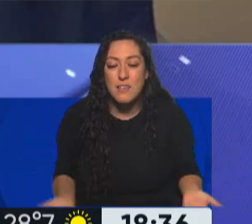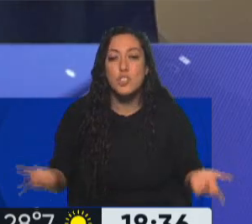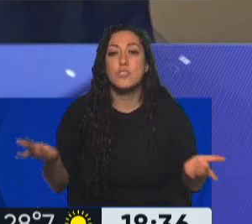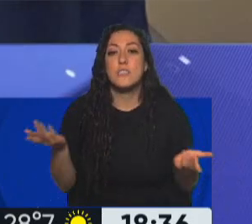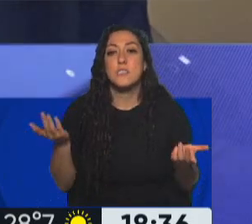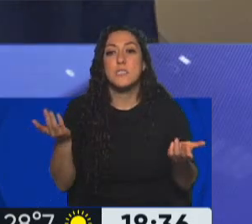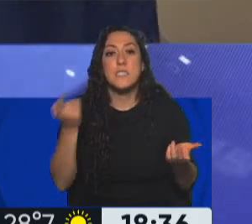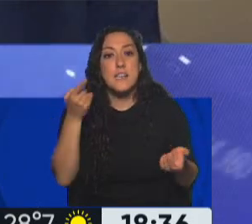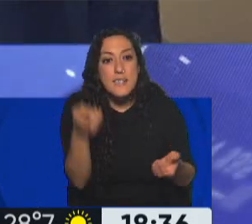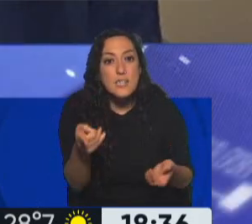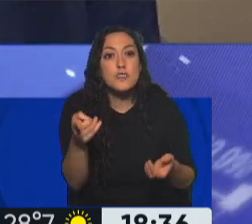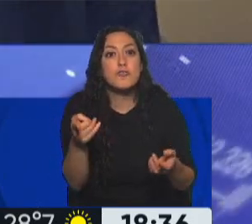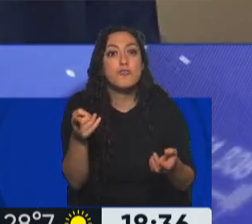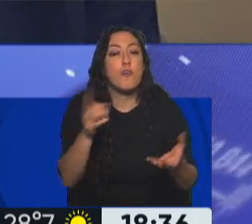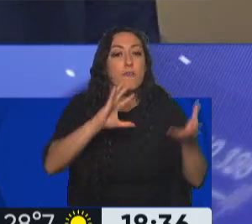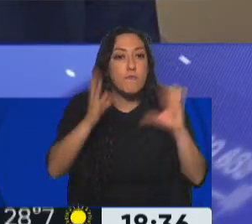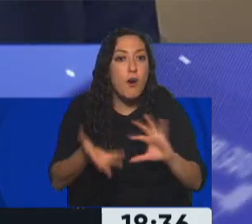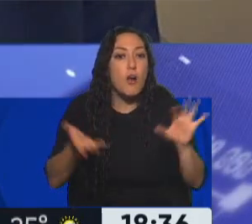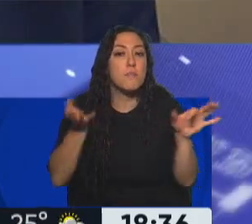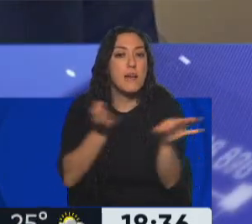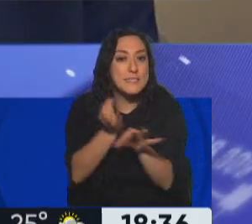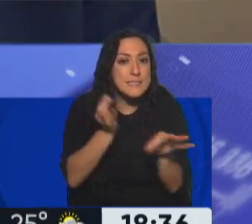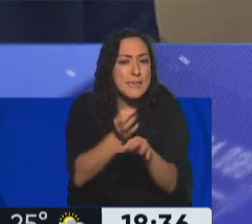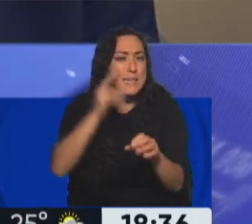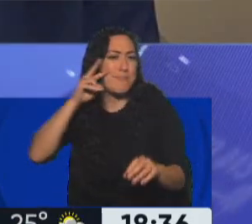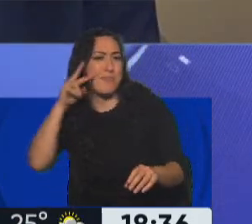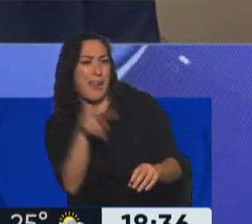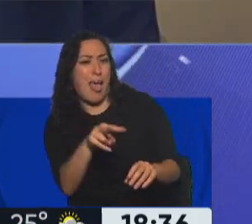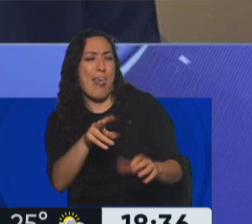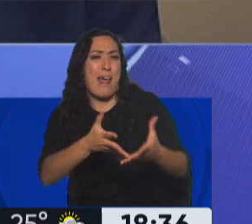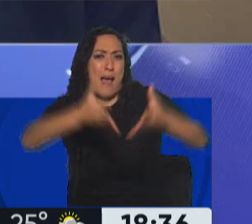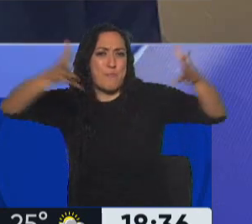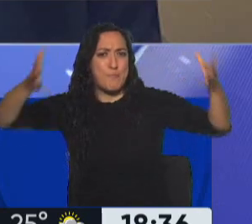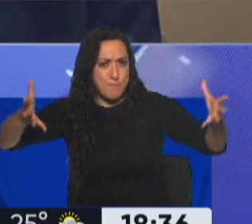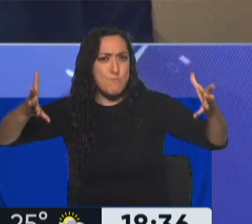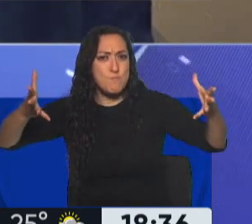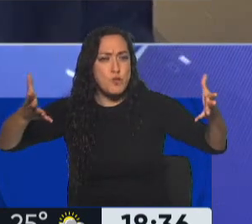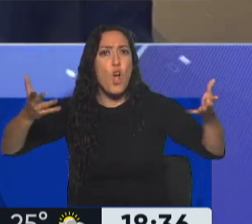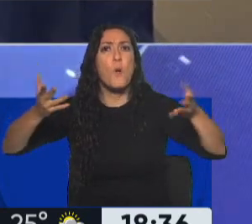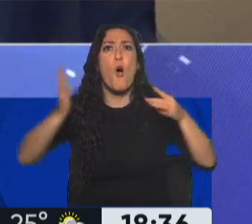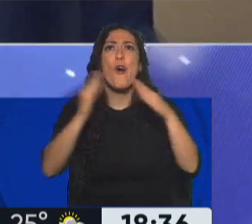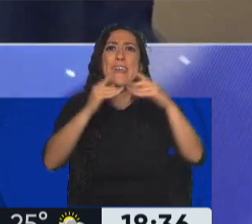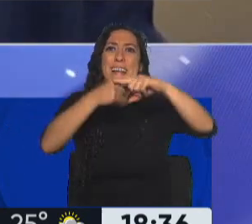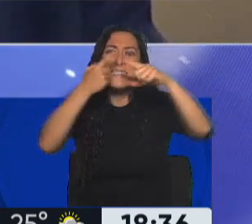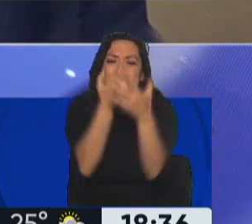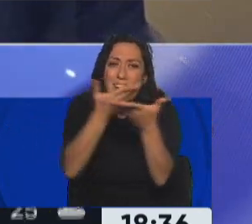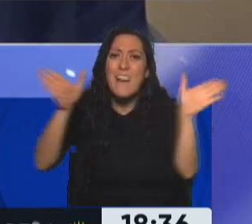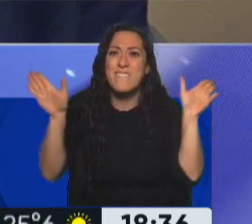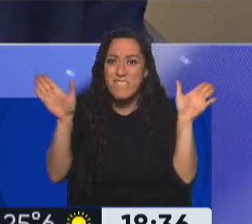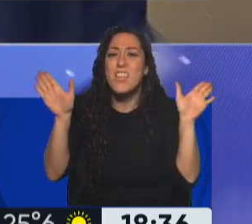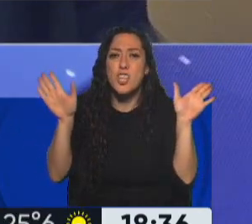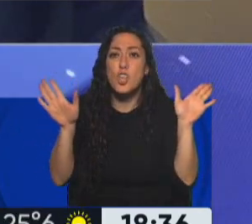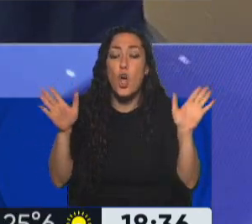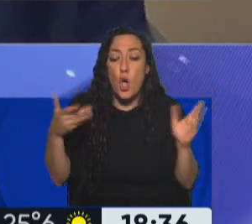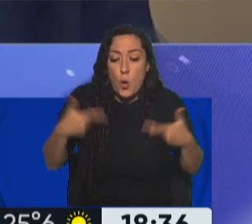mí, un colegio cardenalicio con una visión mucho más amplia de la iglesia, lo que a mi humilde criterio